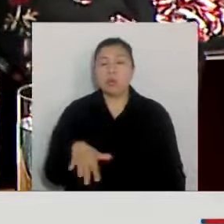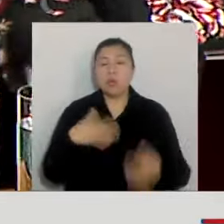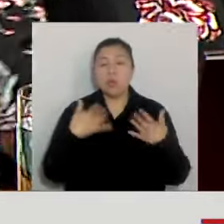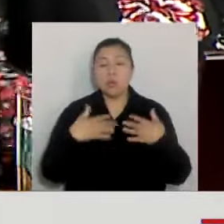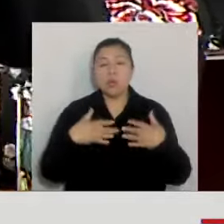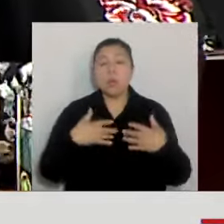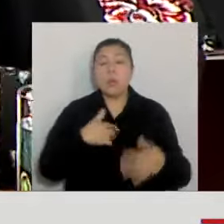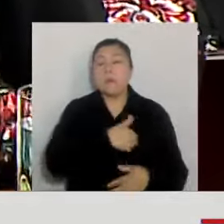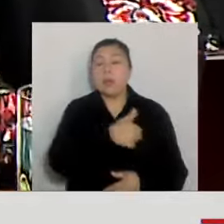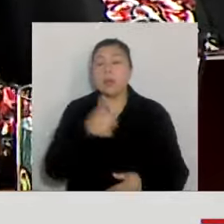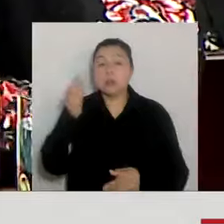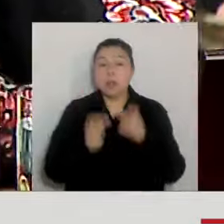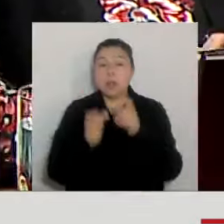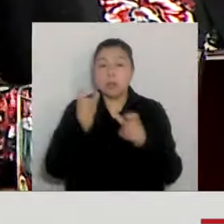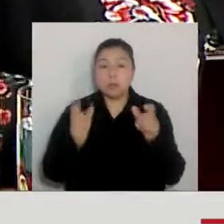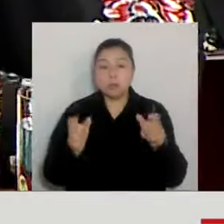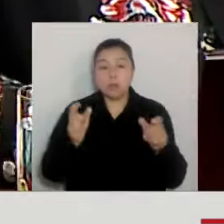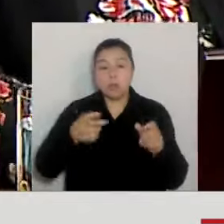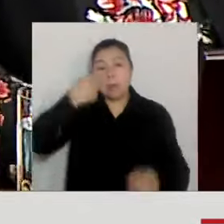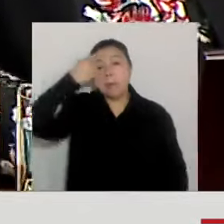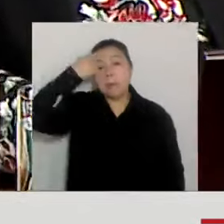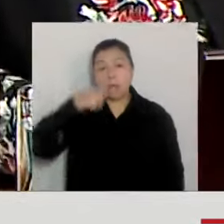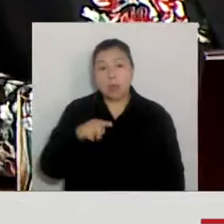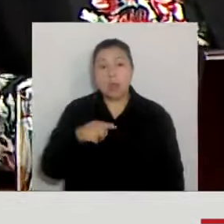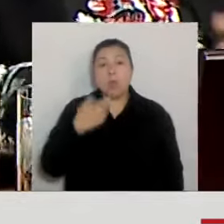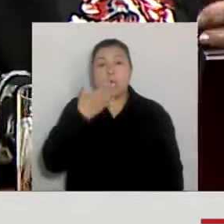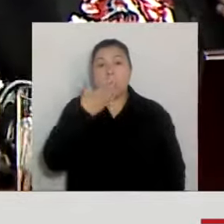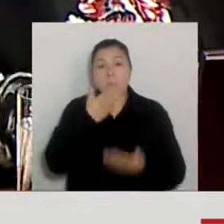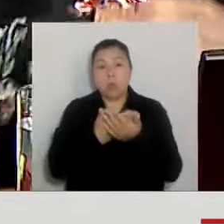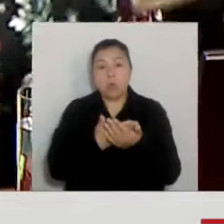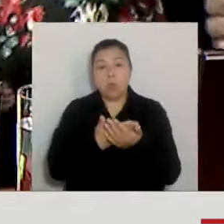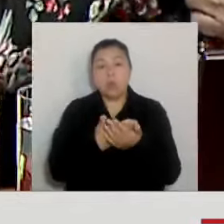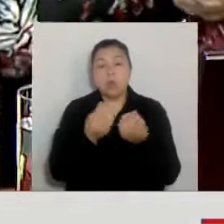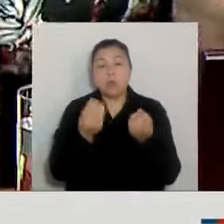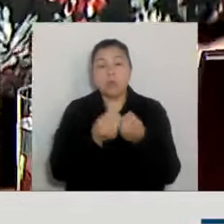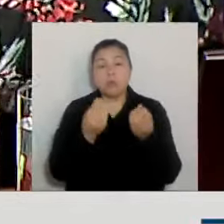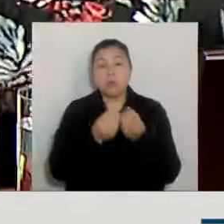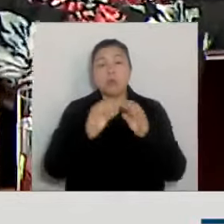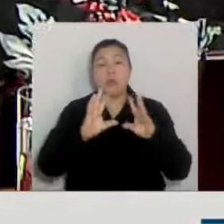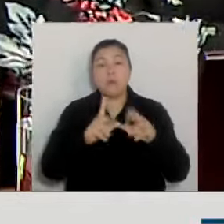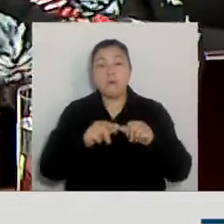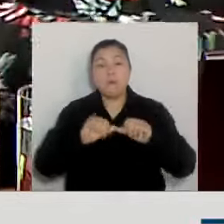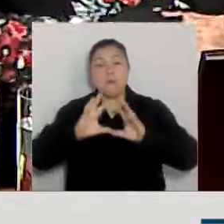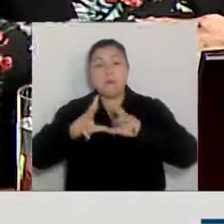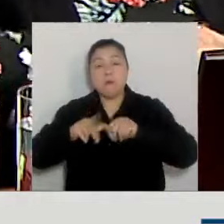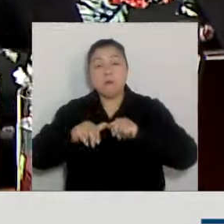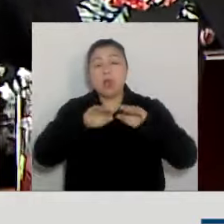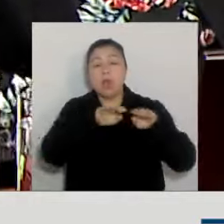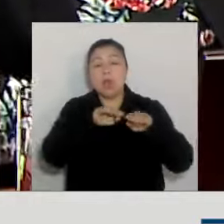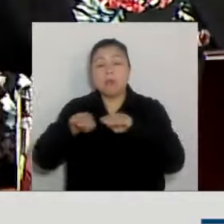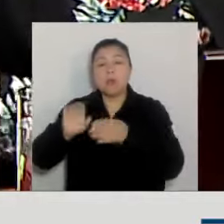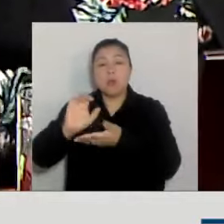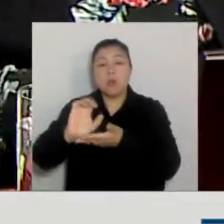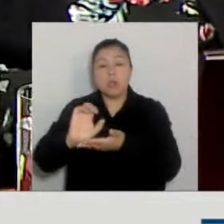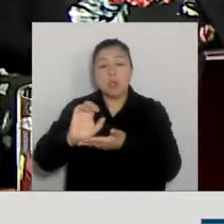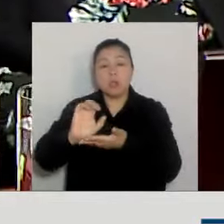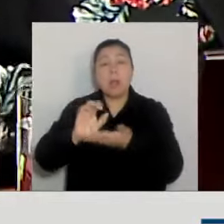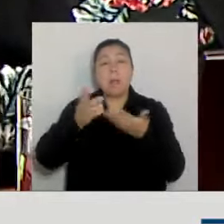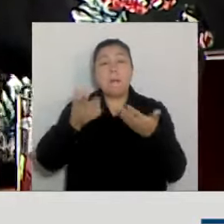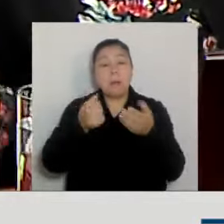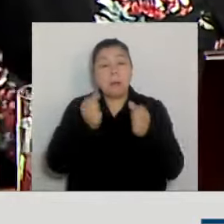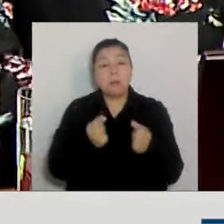humano sin embargo aún hay muchas familias que requieren apoyo por parte del Estado para que puedan